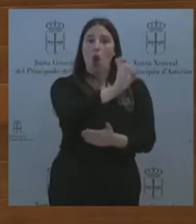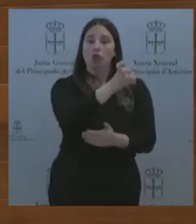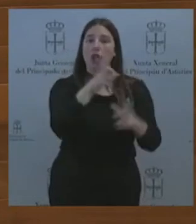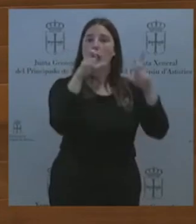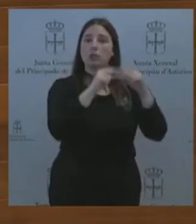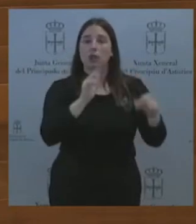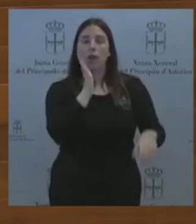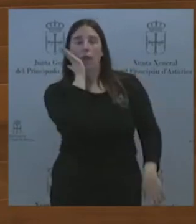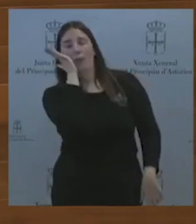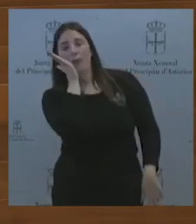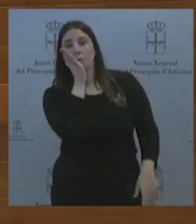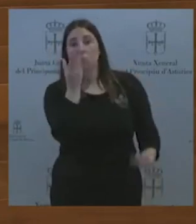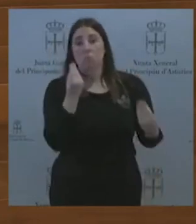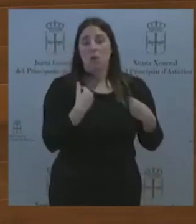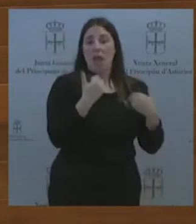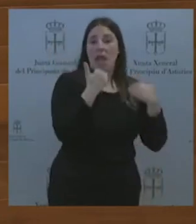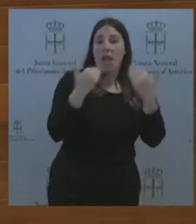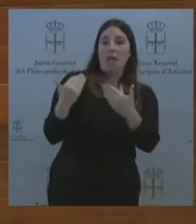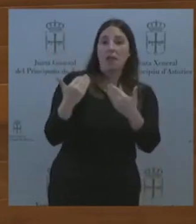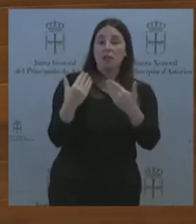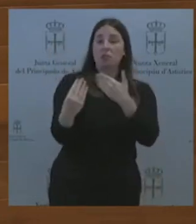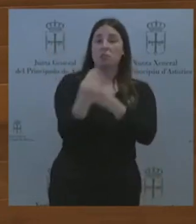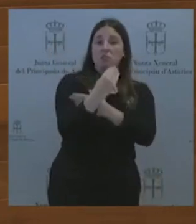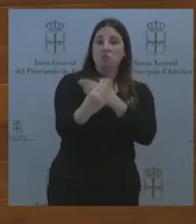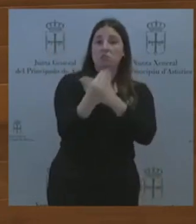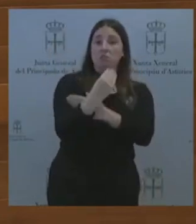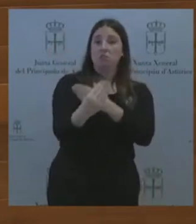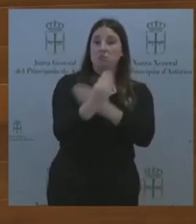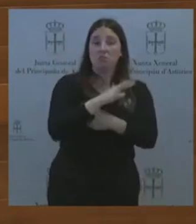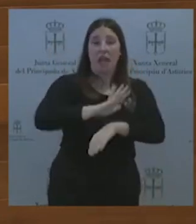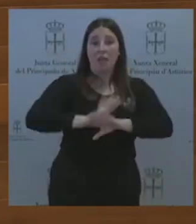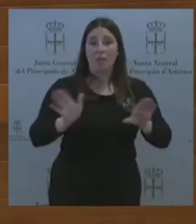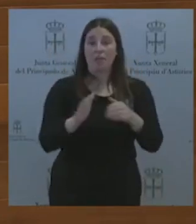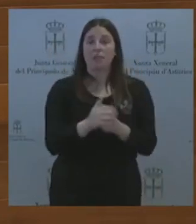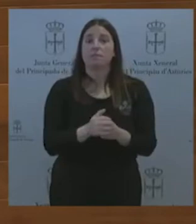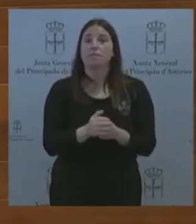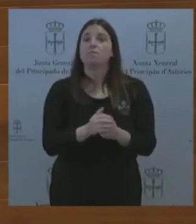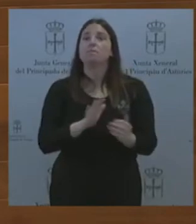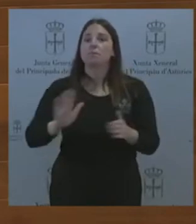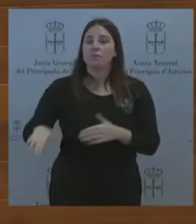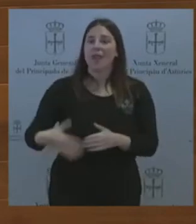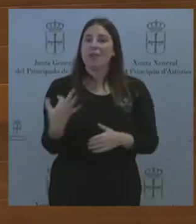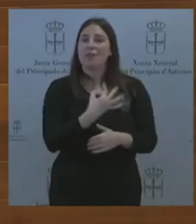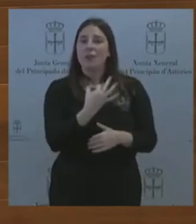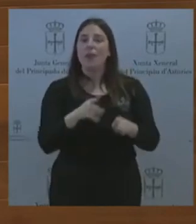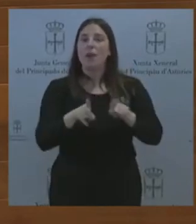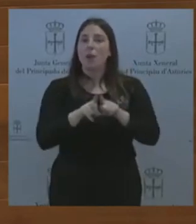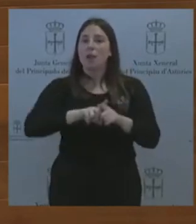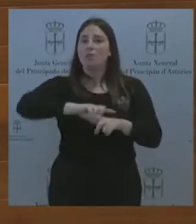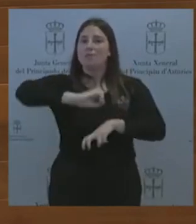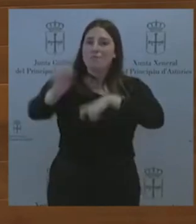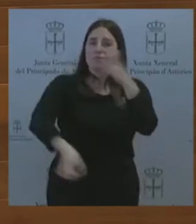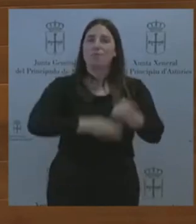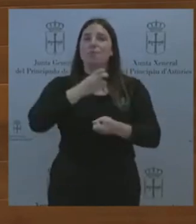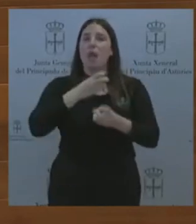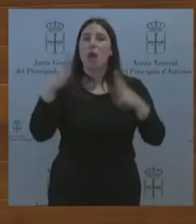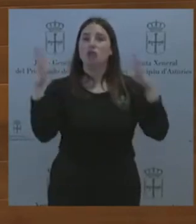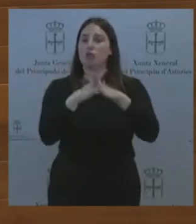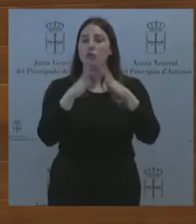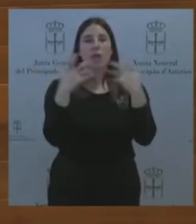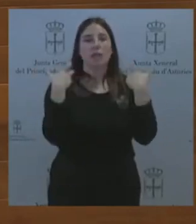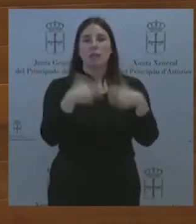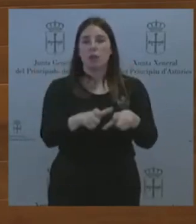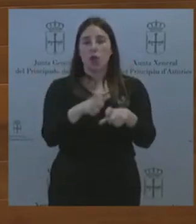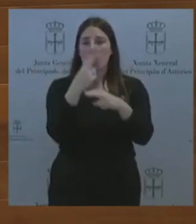y paguitas. Es hora de adelgazar decididamente la sobredimensionada estructura del sector público, suprimir entes,